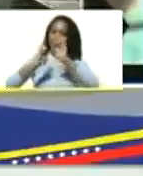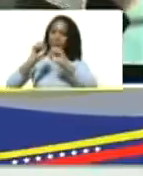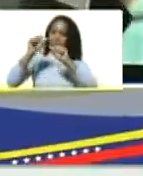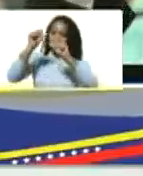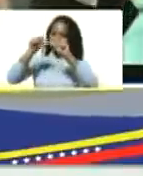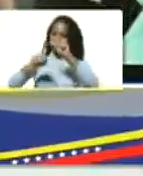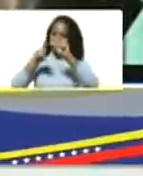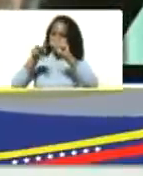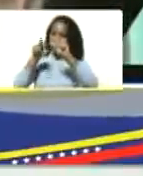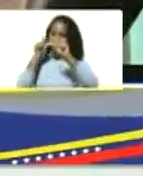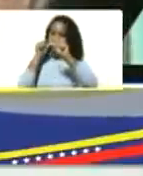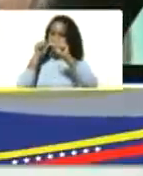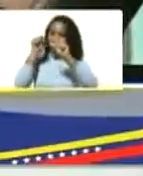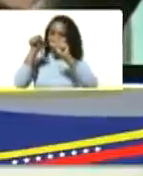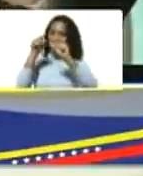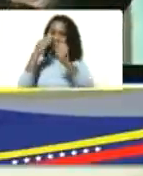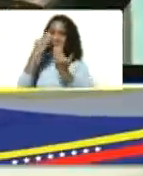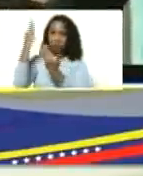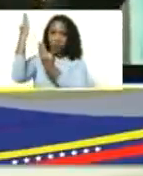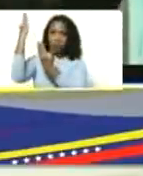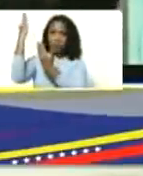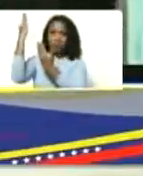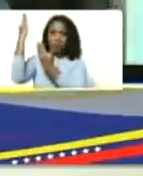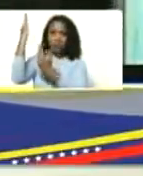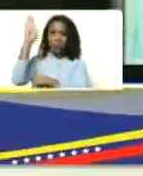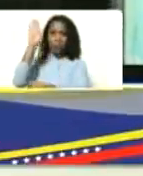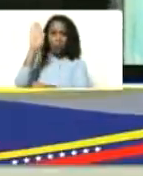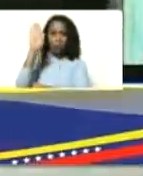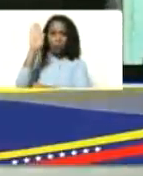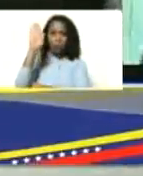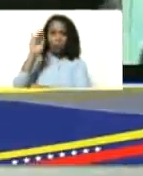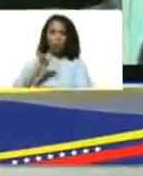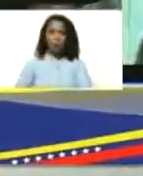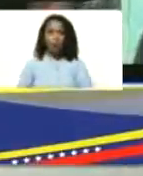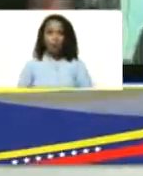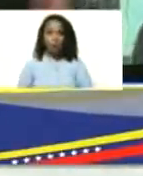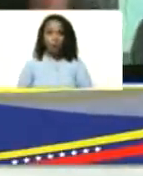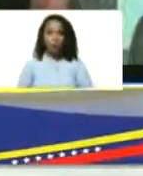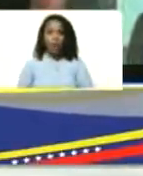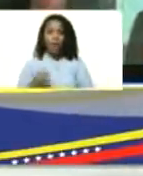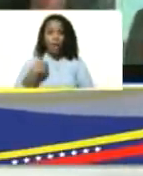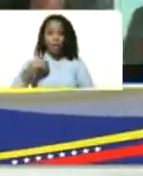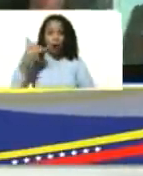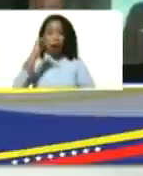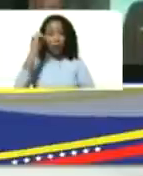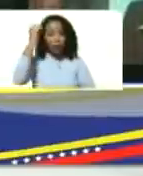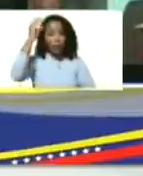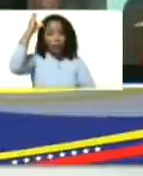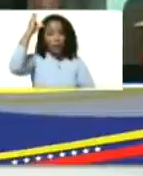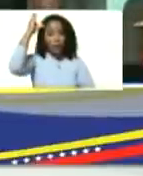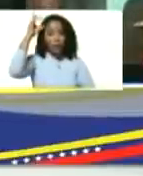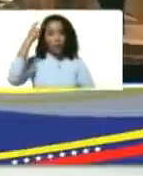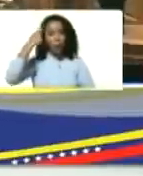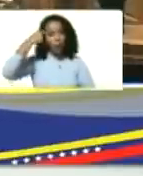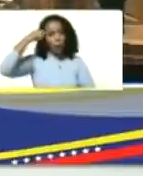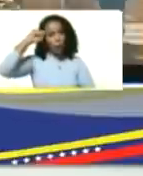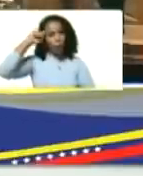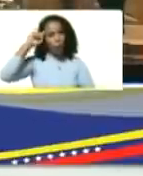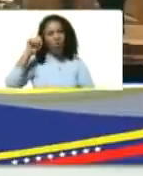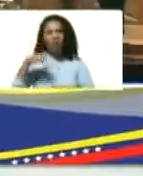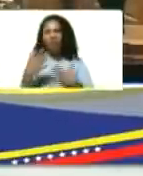ese tipo que estáis juramentándose y tengo la capacidad de recordar que